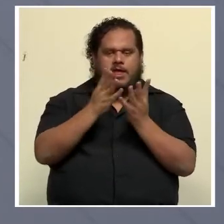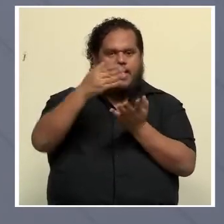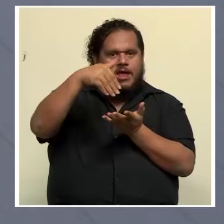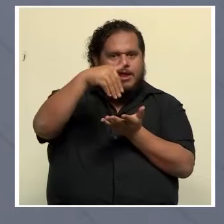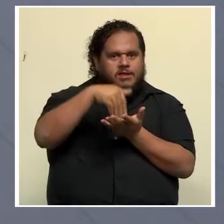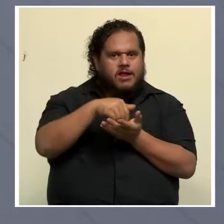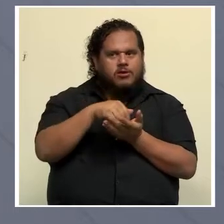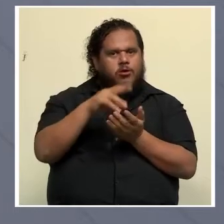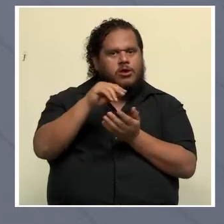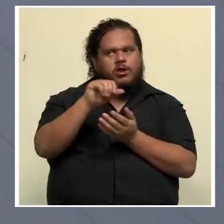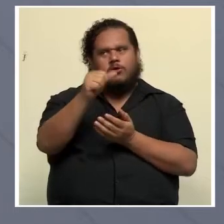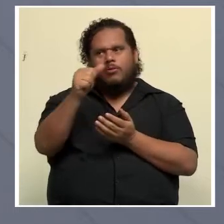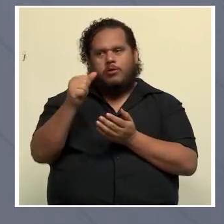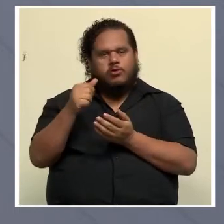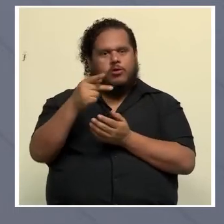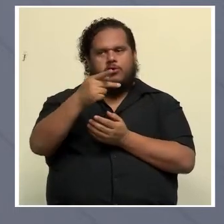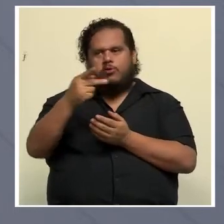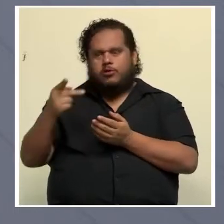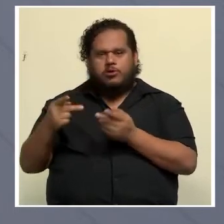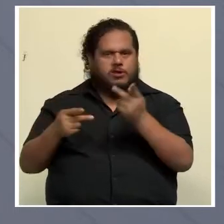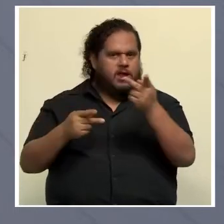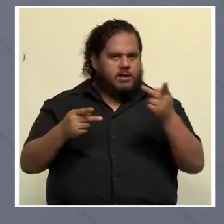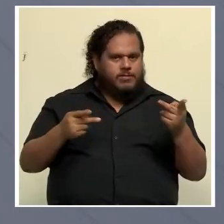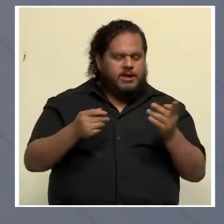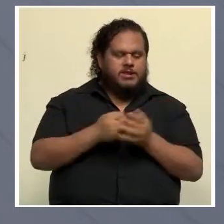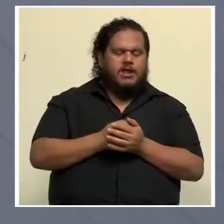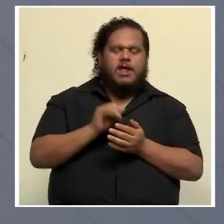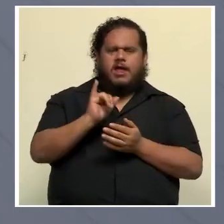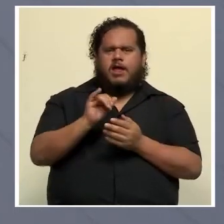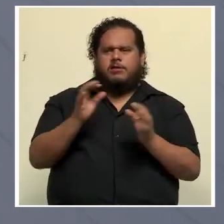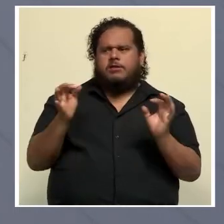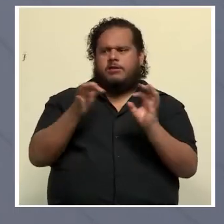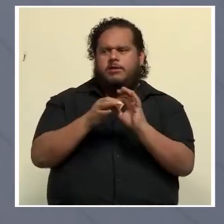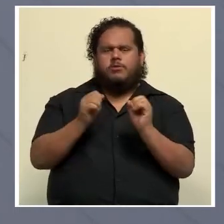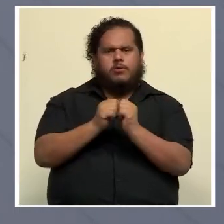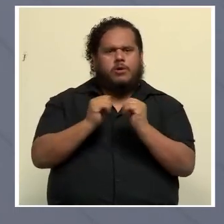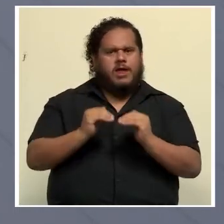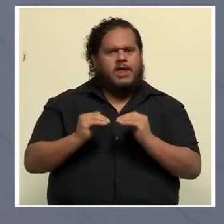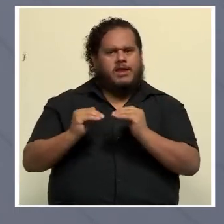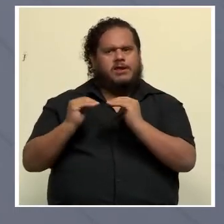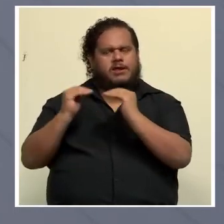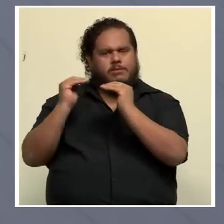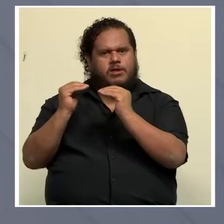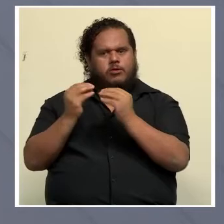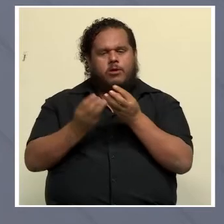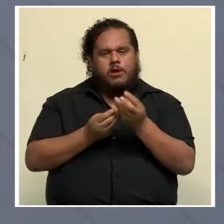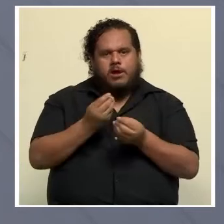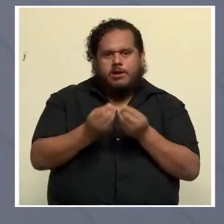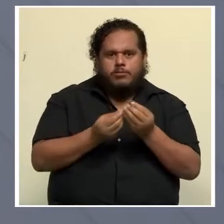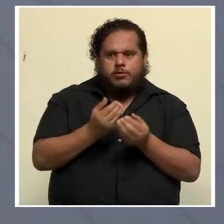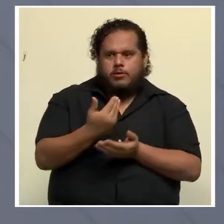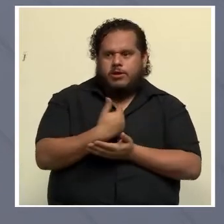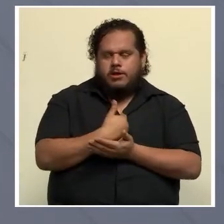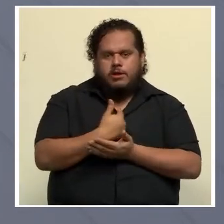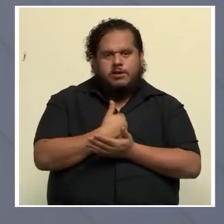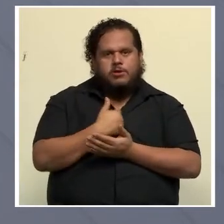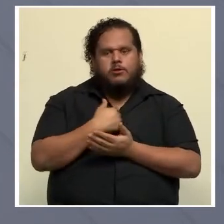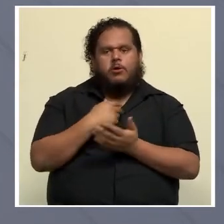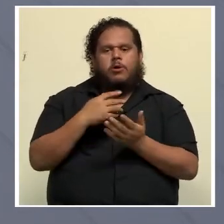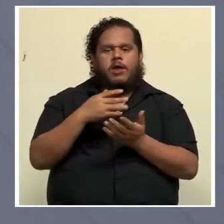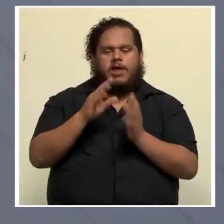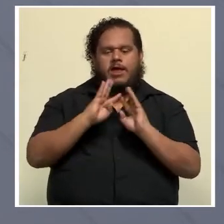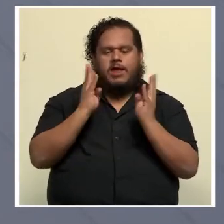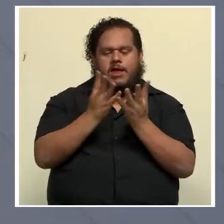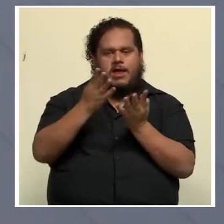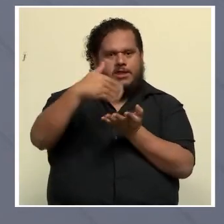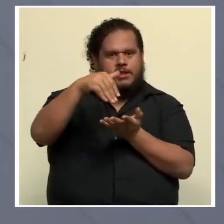más vinculadas con las costas. Y esto sí está muy relacionado con el incremento en la productividad que ha tenido la región central del